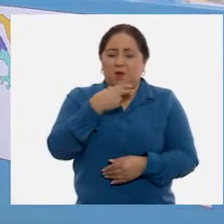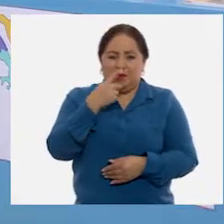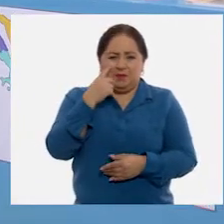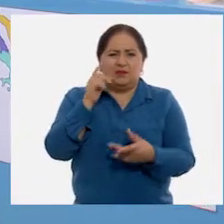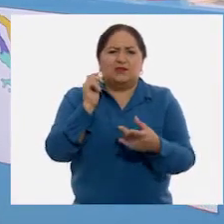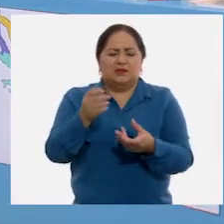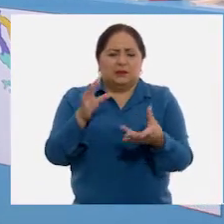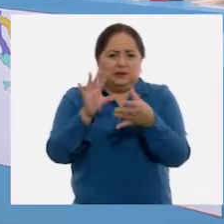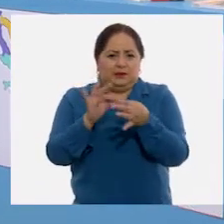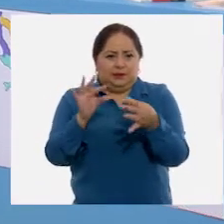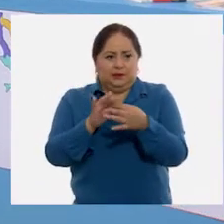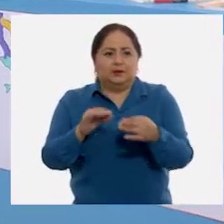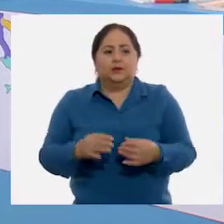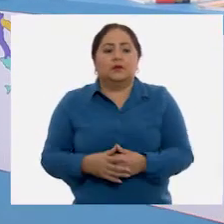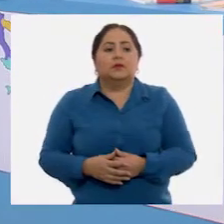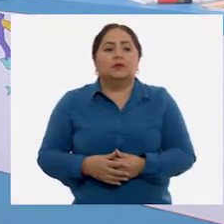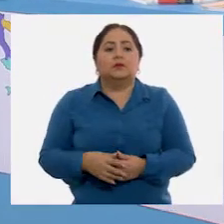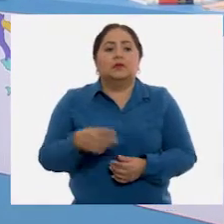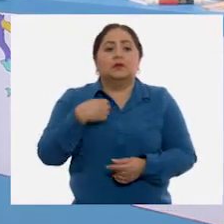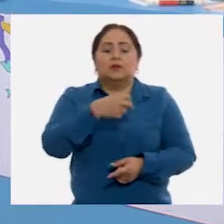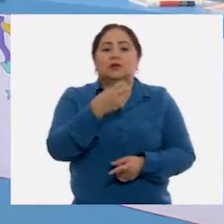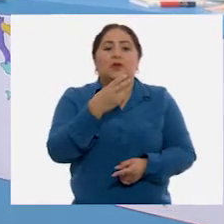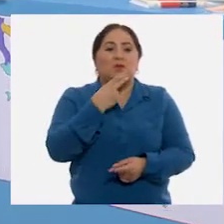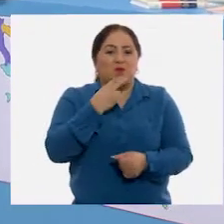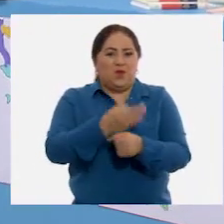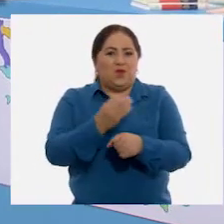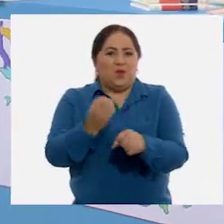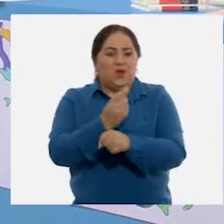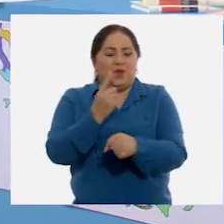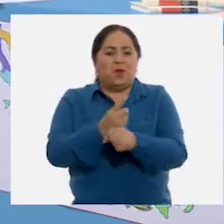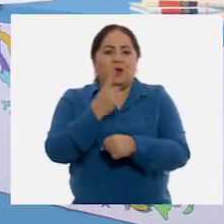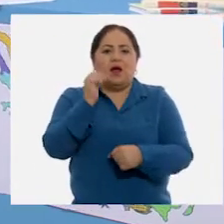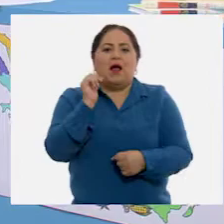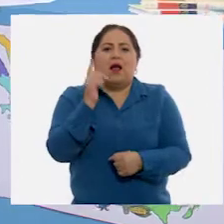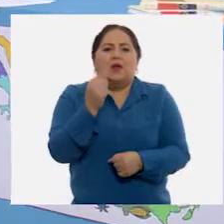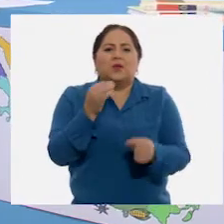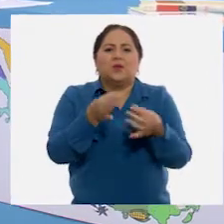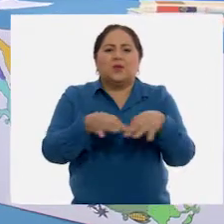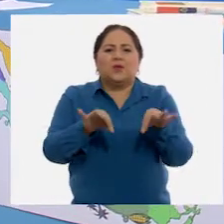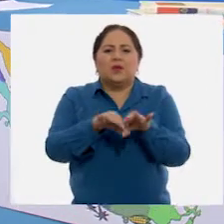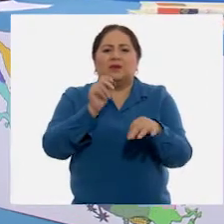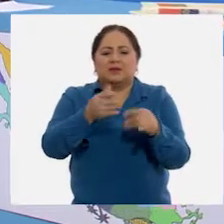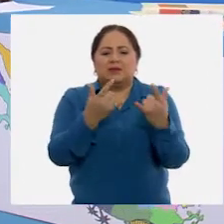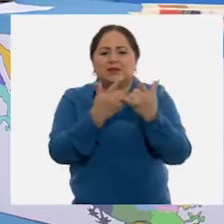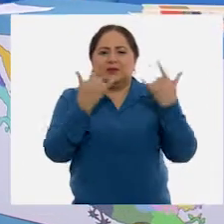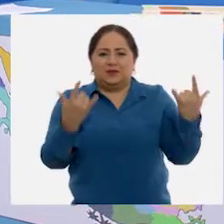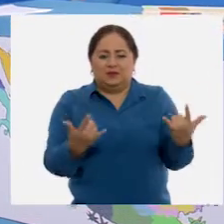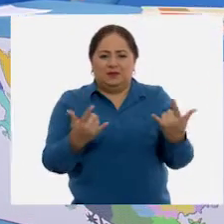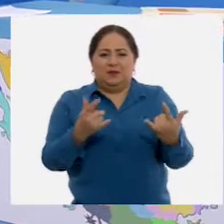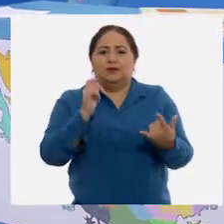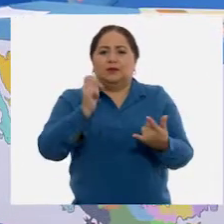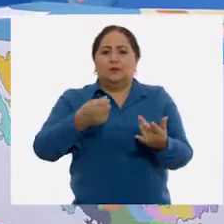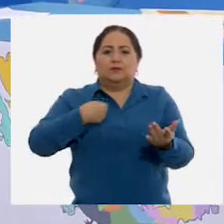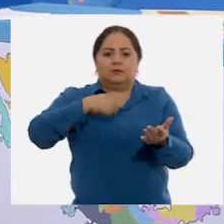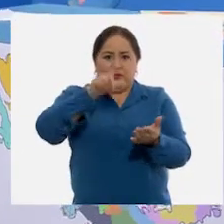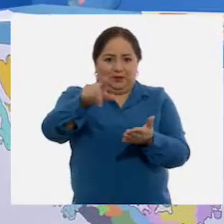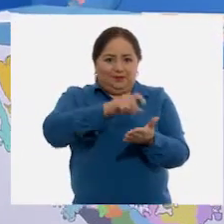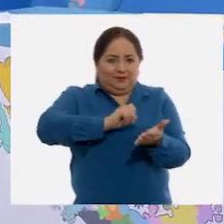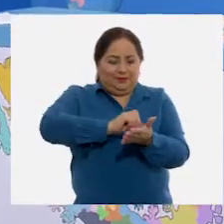poner en contexto y utilizaré esta oportunidad para mencionar algo importante sobre el relato histórico que